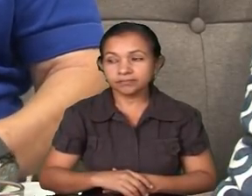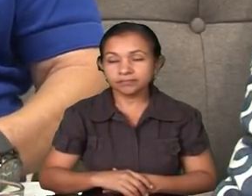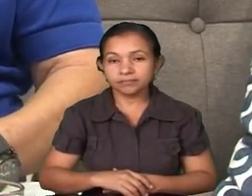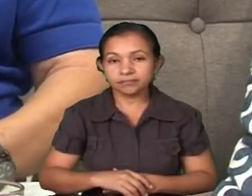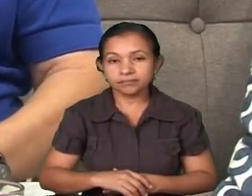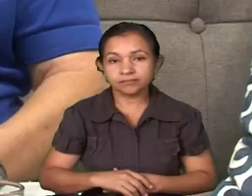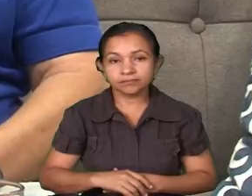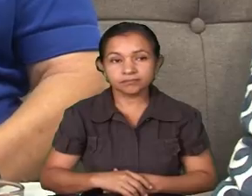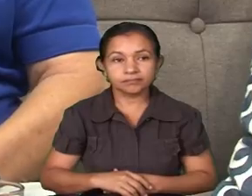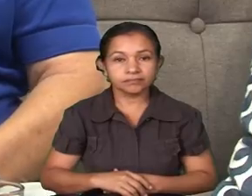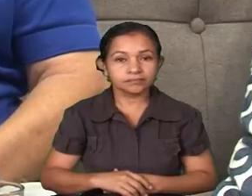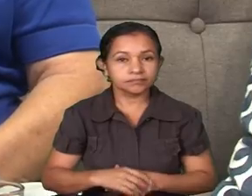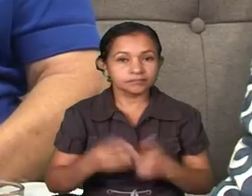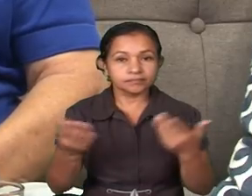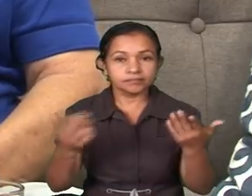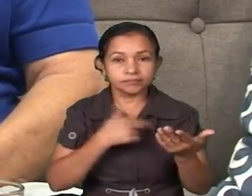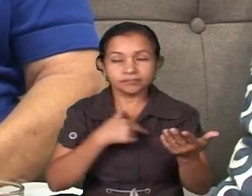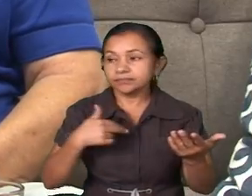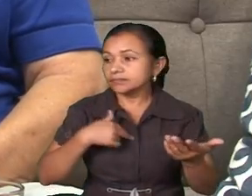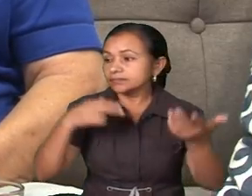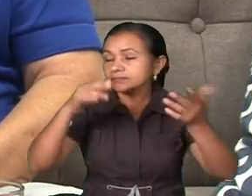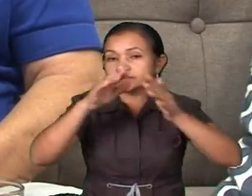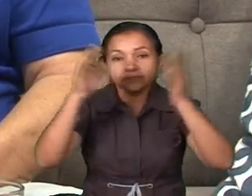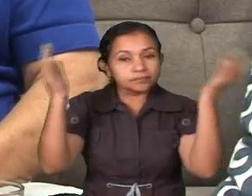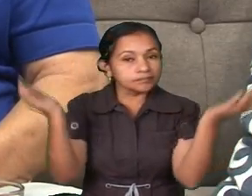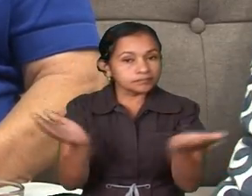Entonces yo digo, ¿qué es lo que pasa? El mundo está al revés.